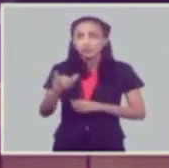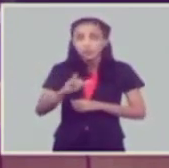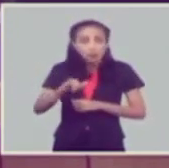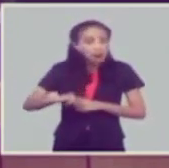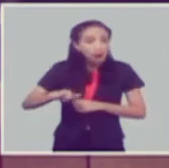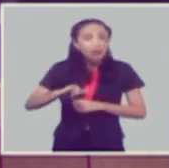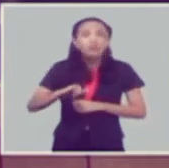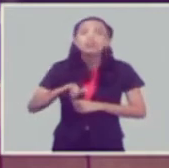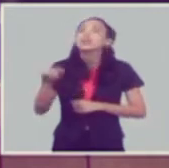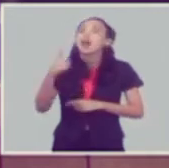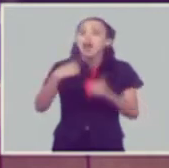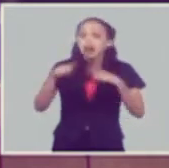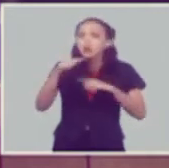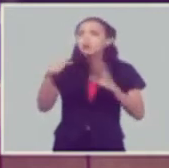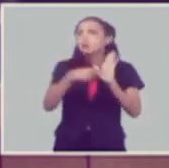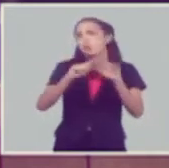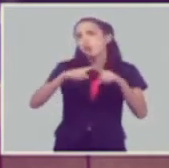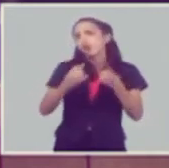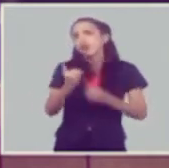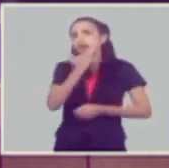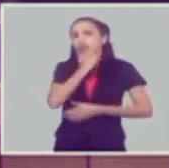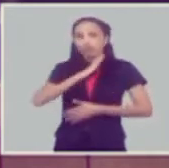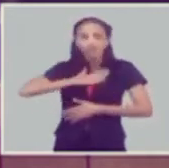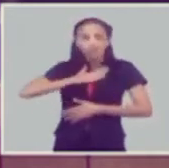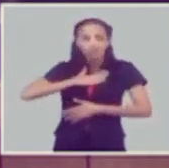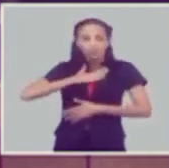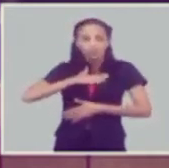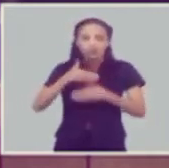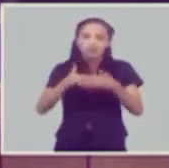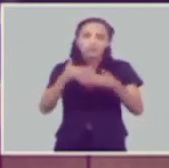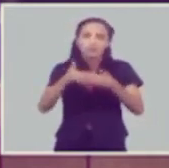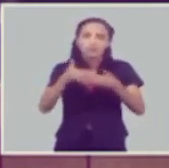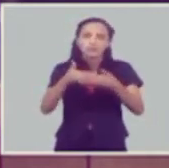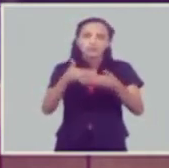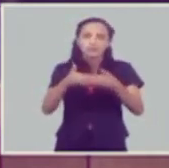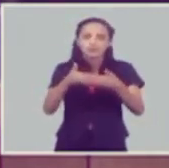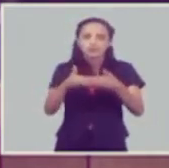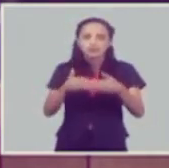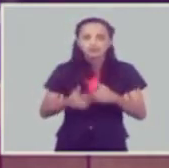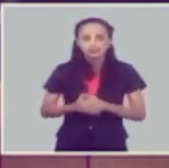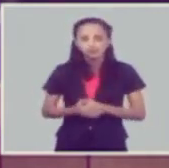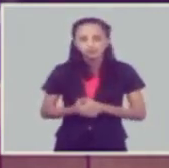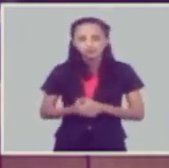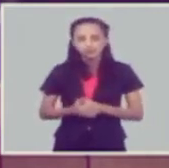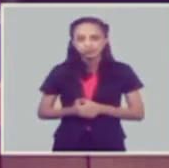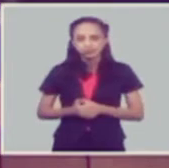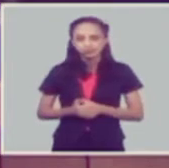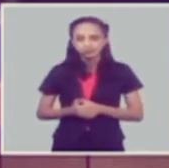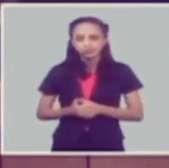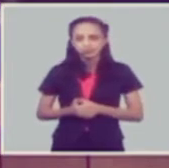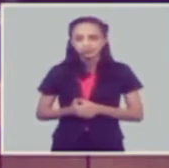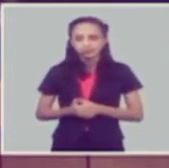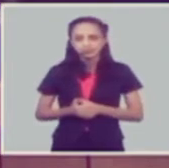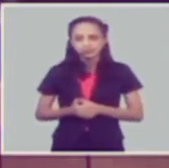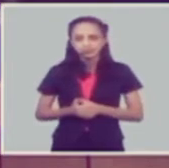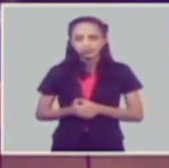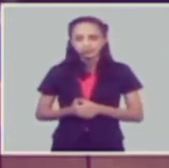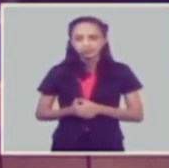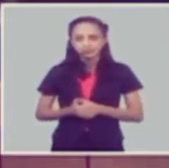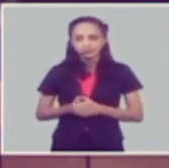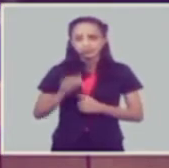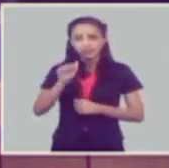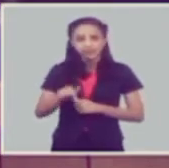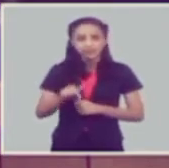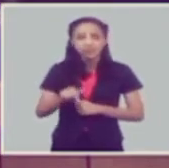nuestras instituciones en su imprescindible vínculo con quienes desarrollan actividades afines. Es una guerra